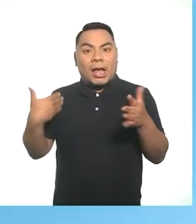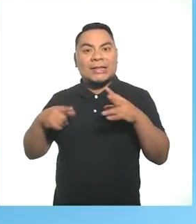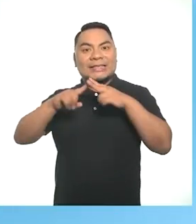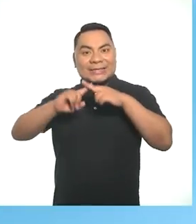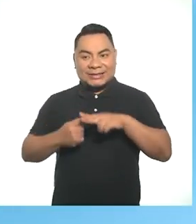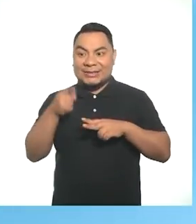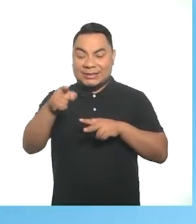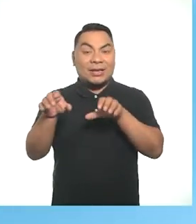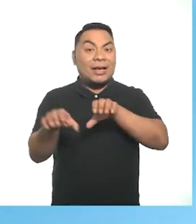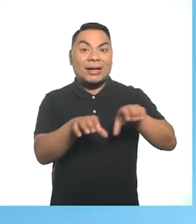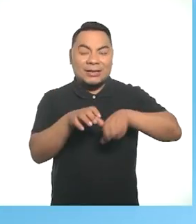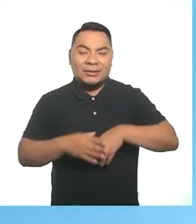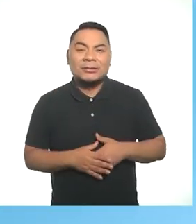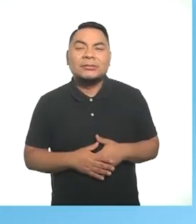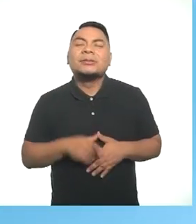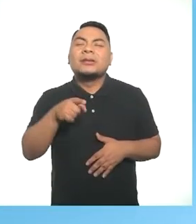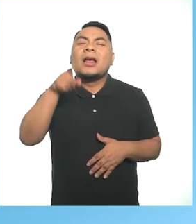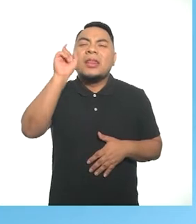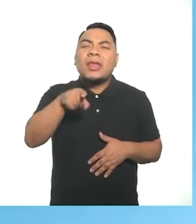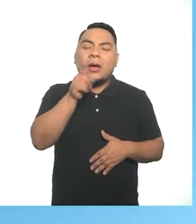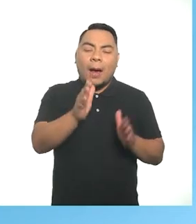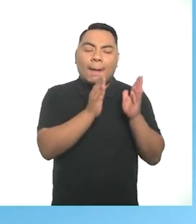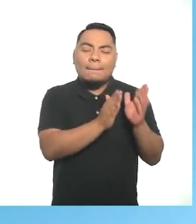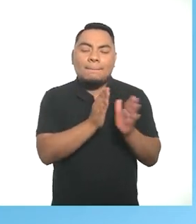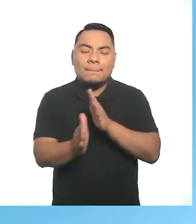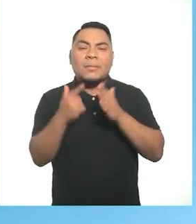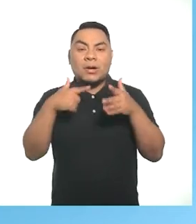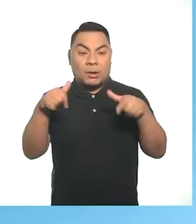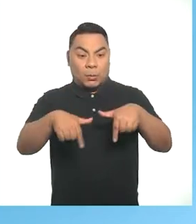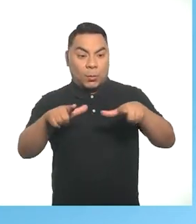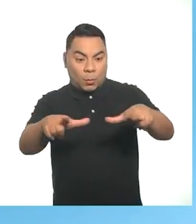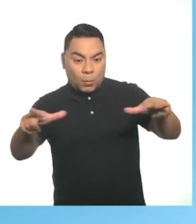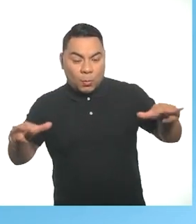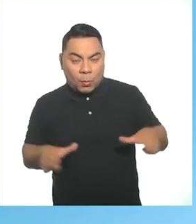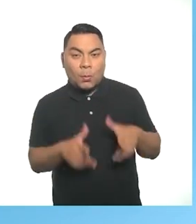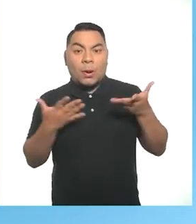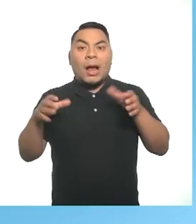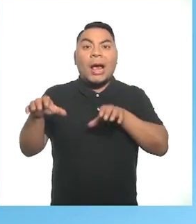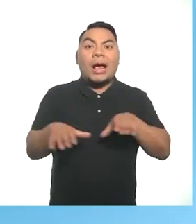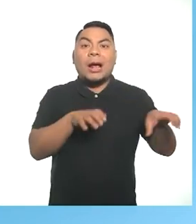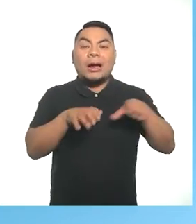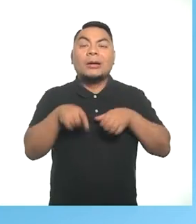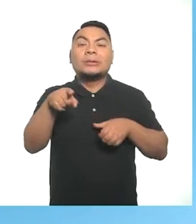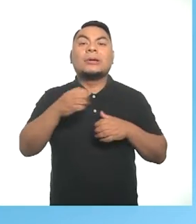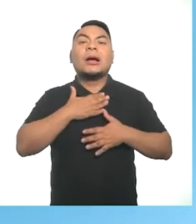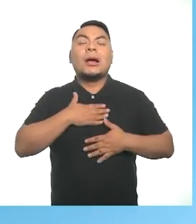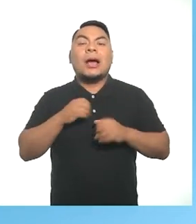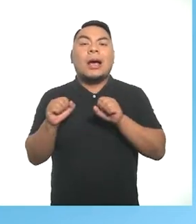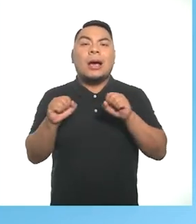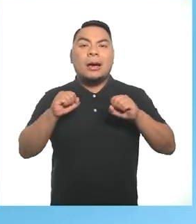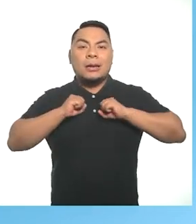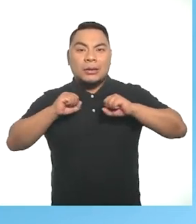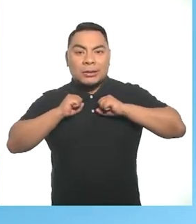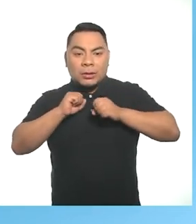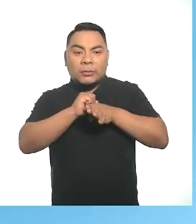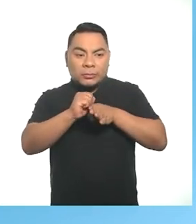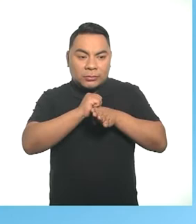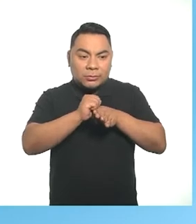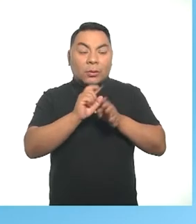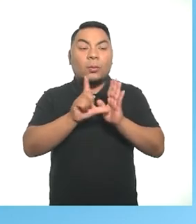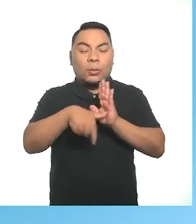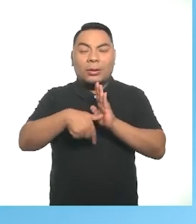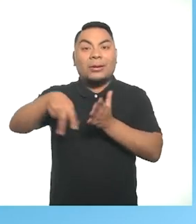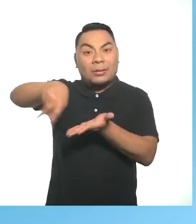Antes de iniciar la actividad, deben de preparar el espacio donde realizarán el calentamiento y el